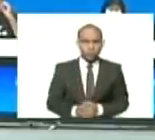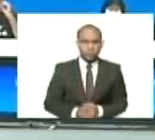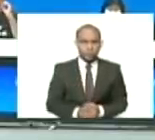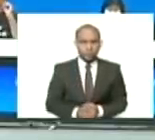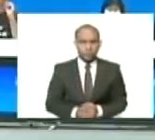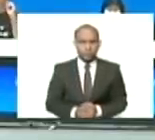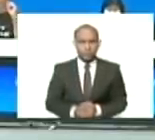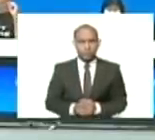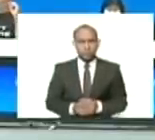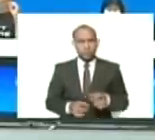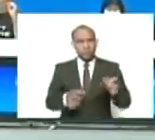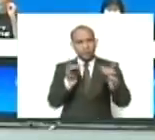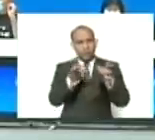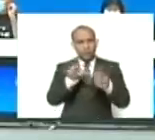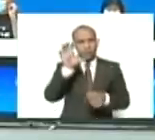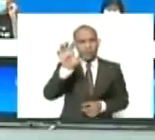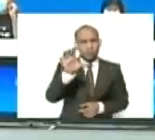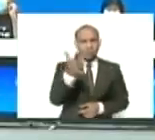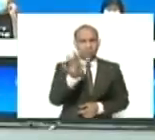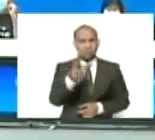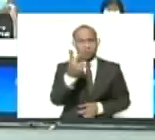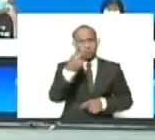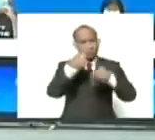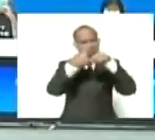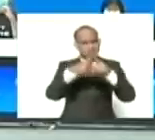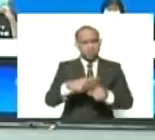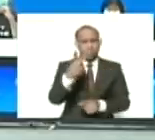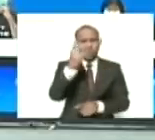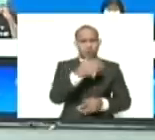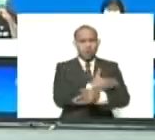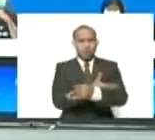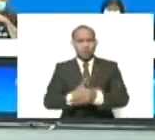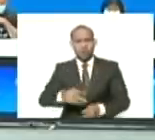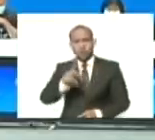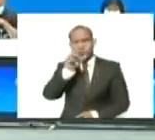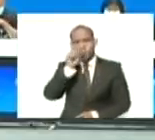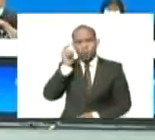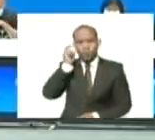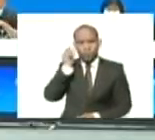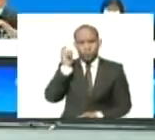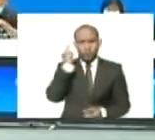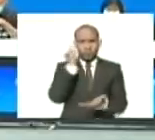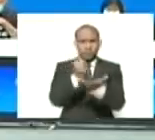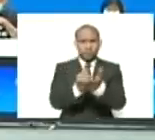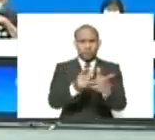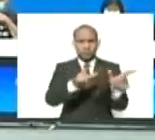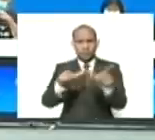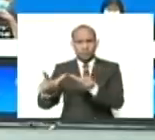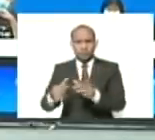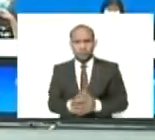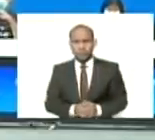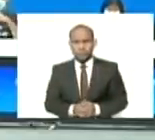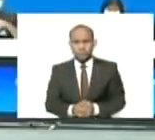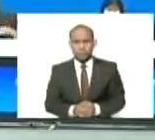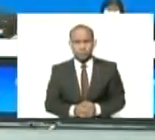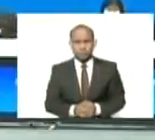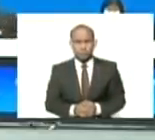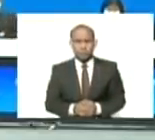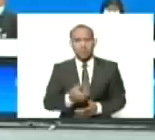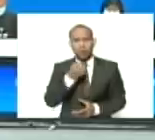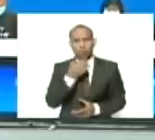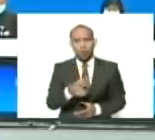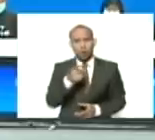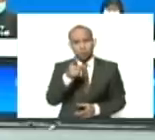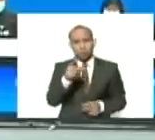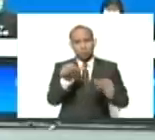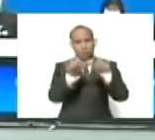En el carnet de la patria hay casi 20 millones de venezolanos y venezolanas. ¿Verdad? Bueno, a través